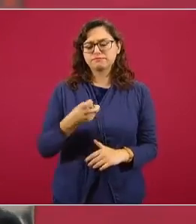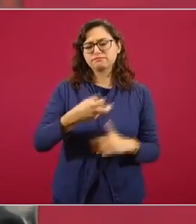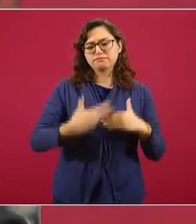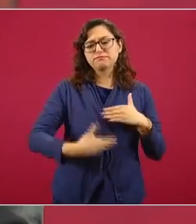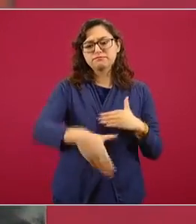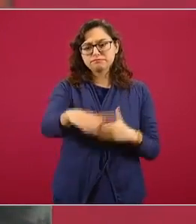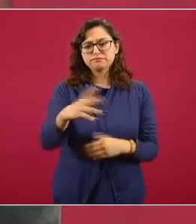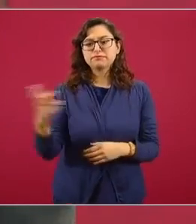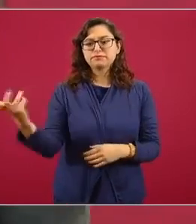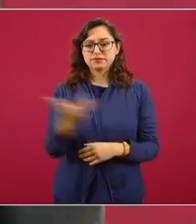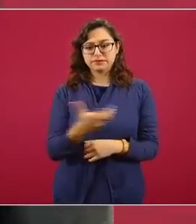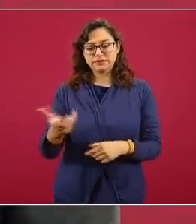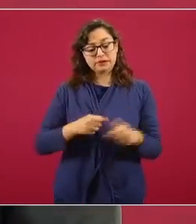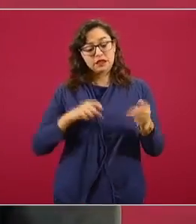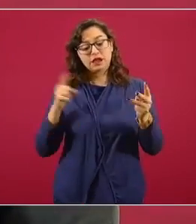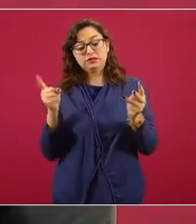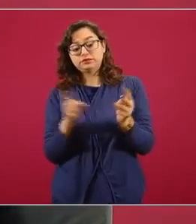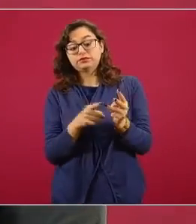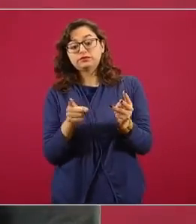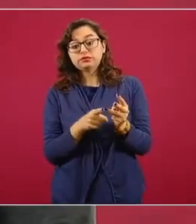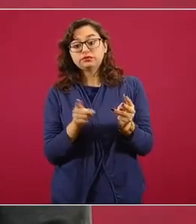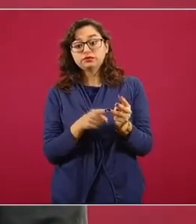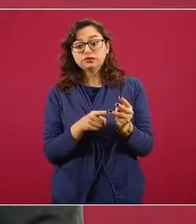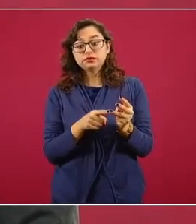cabo. Lo tercero